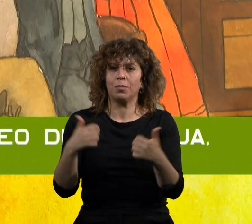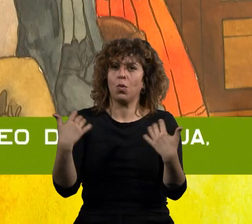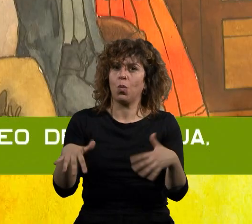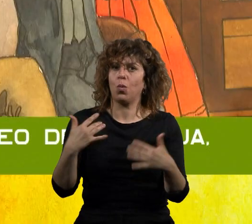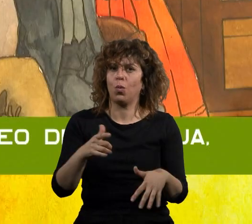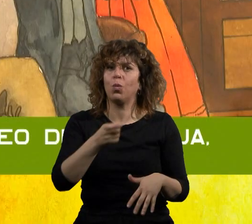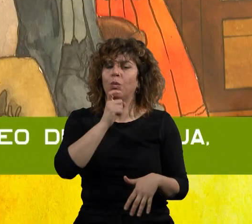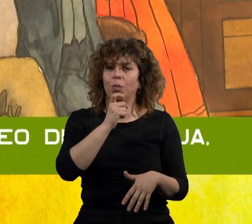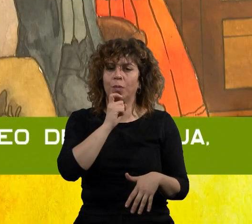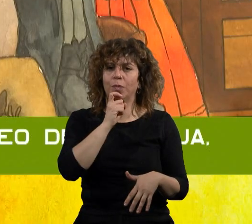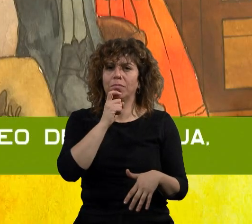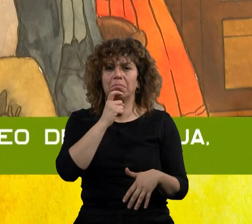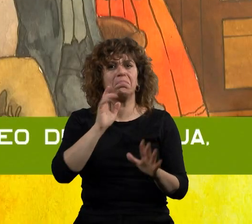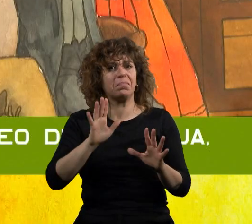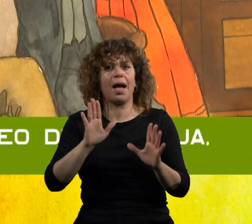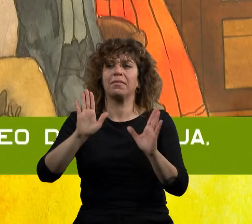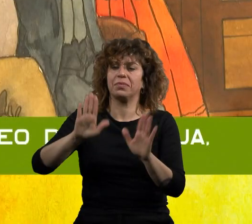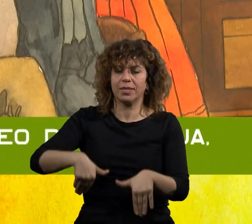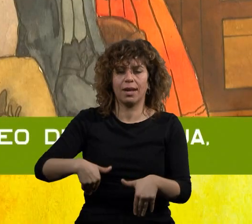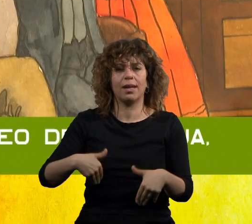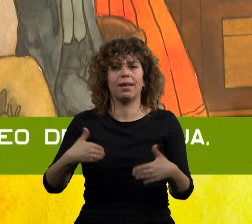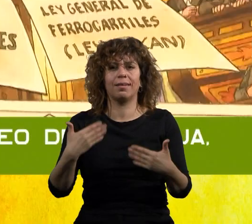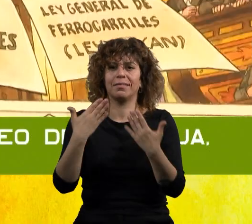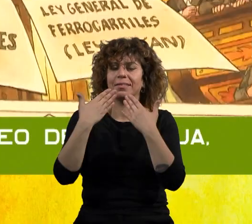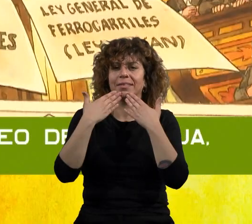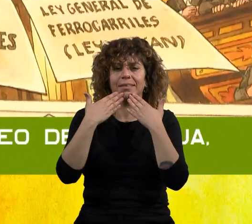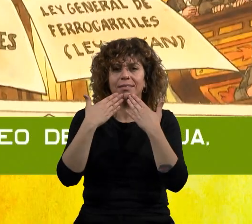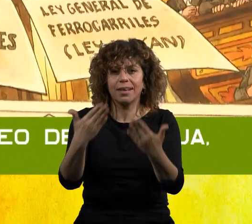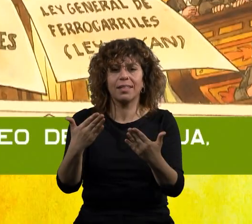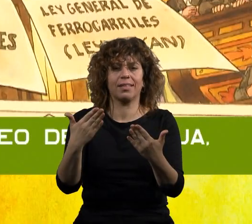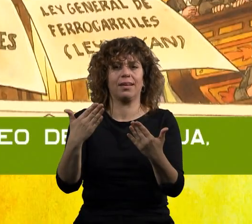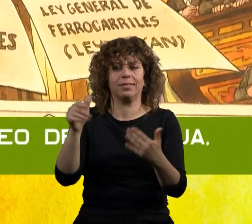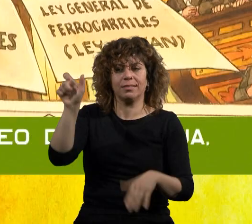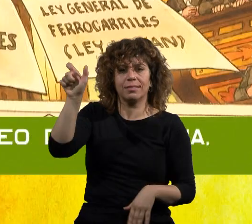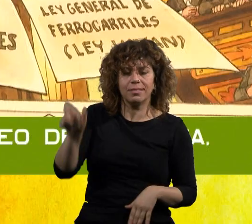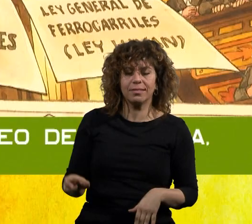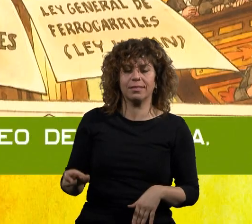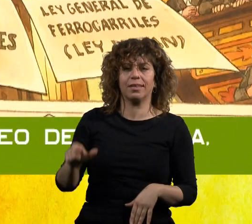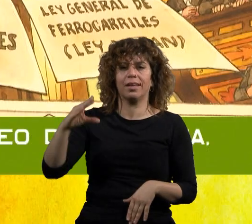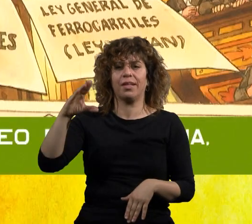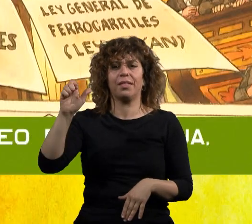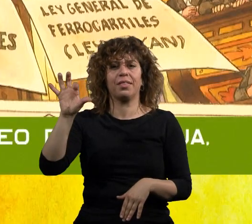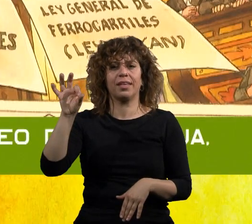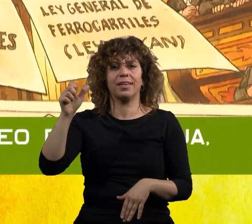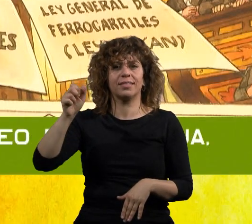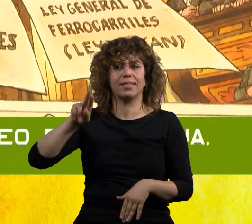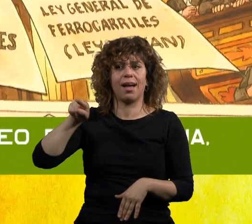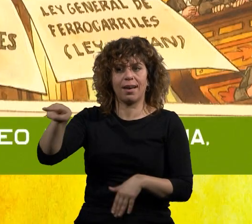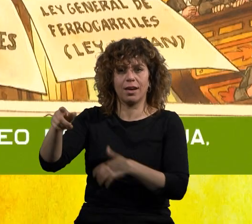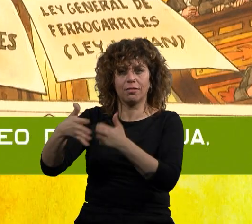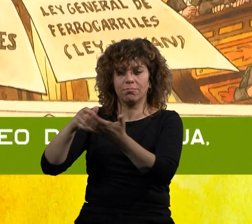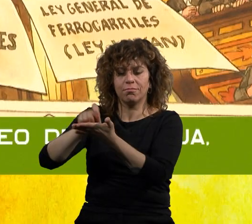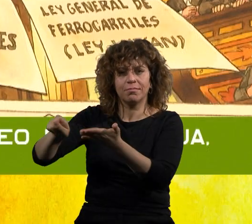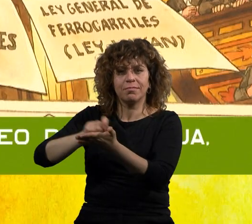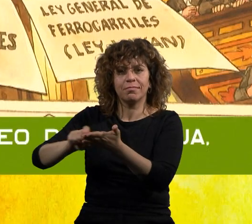wow, pero creo que al final, gracias al buen hacer de César, el guionista,